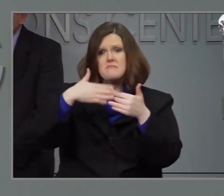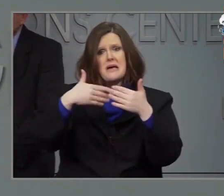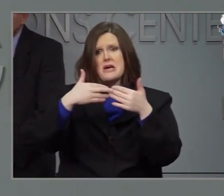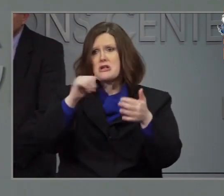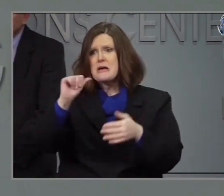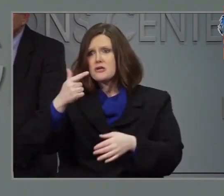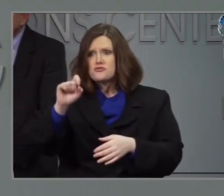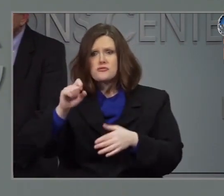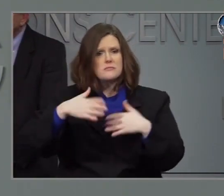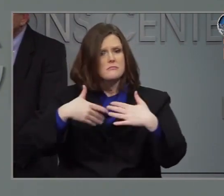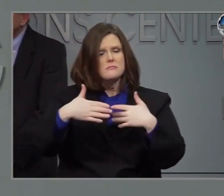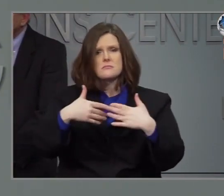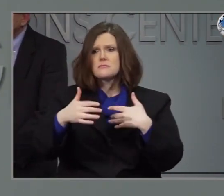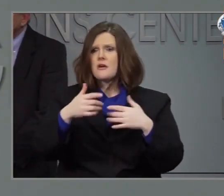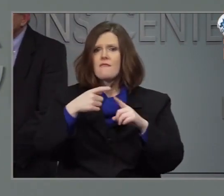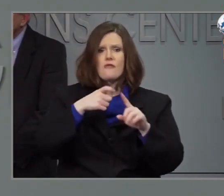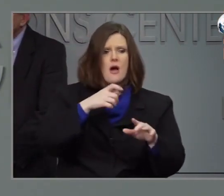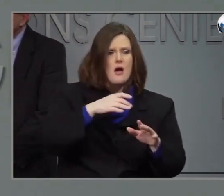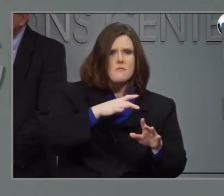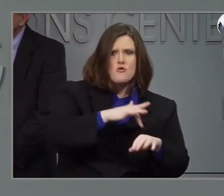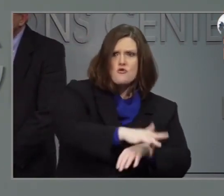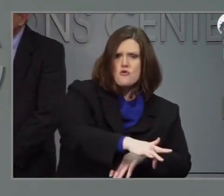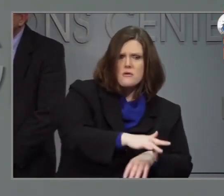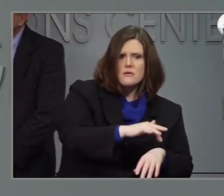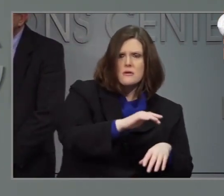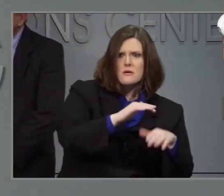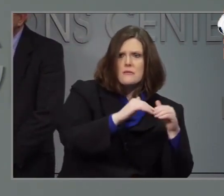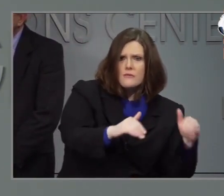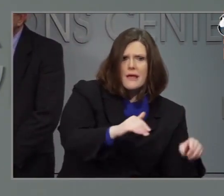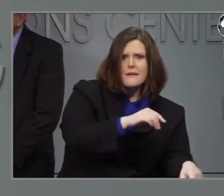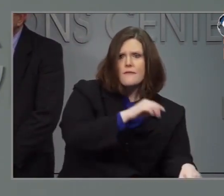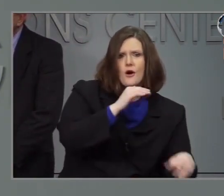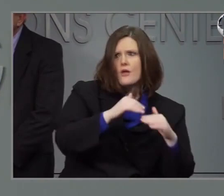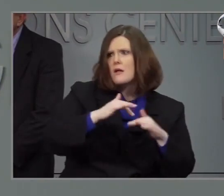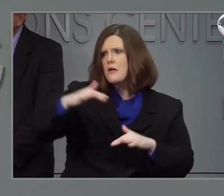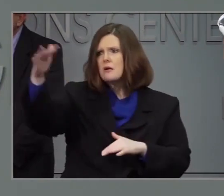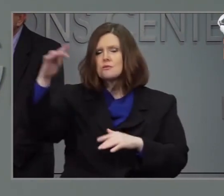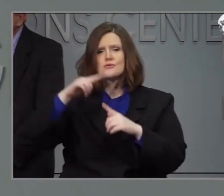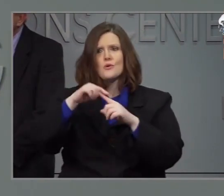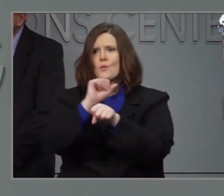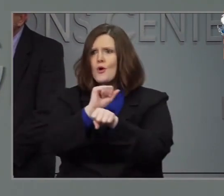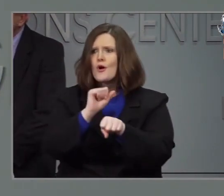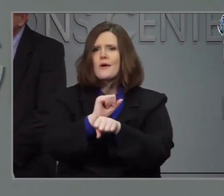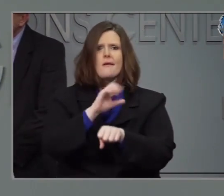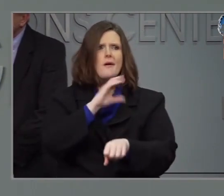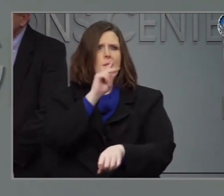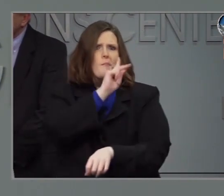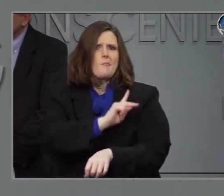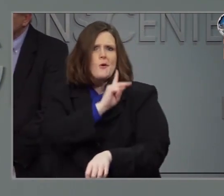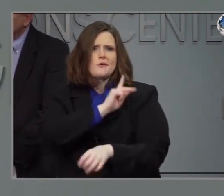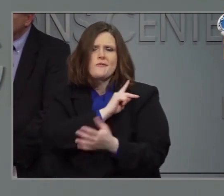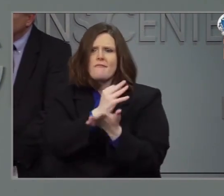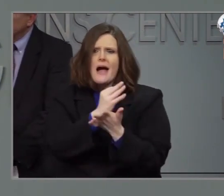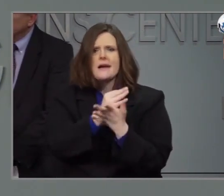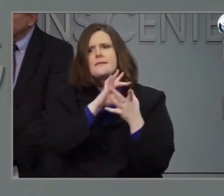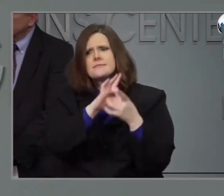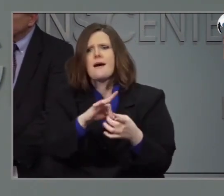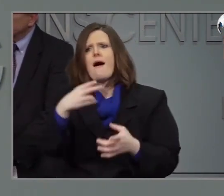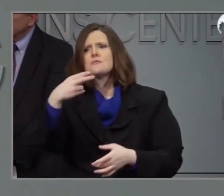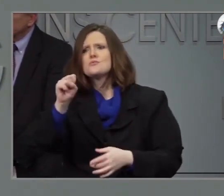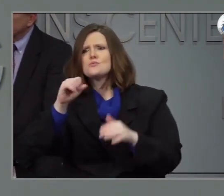todos los alumnos en cualquier grado desde los más pequeños hasta la exploración de carreras y lecciones de